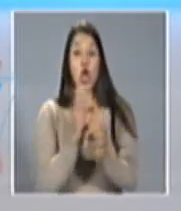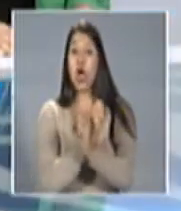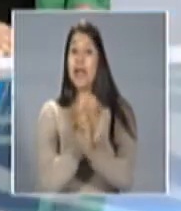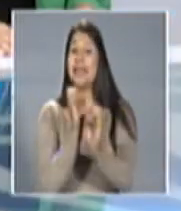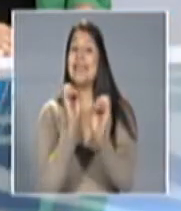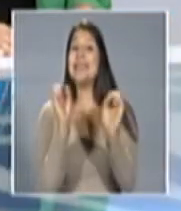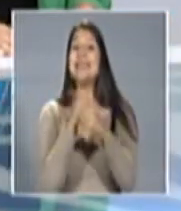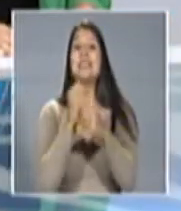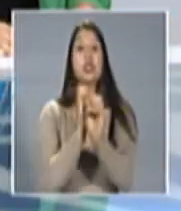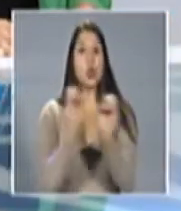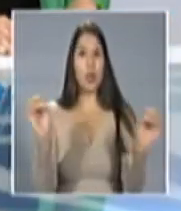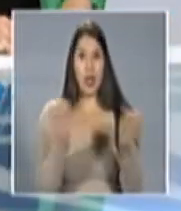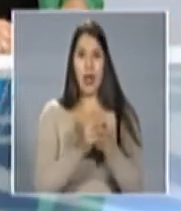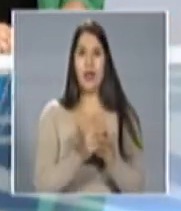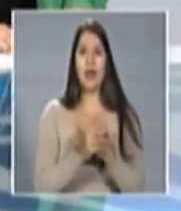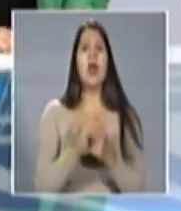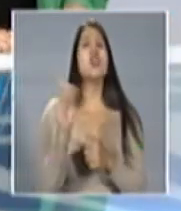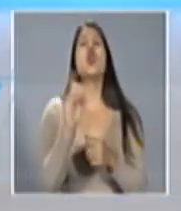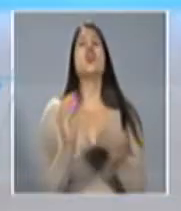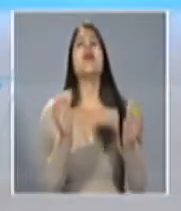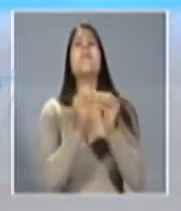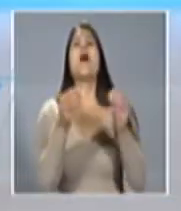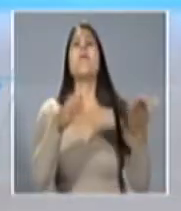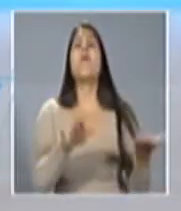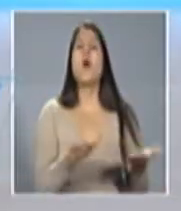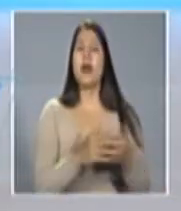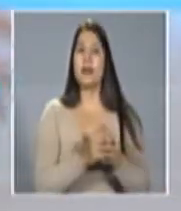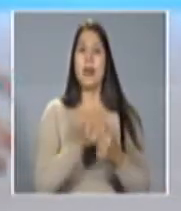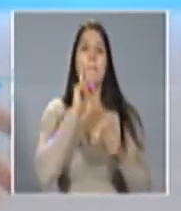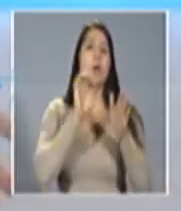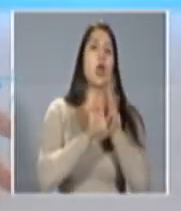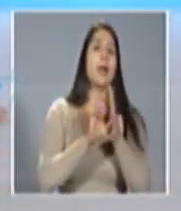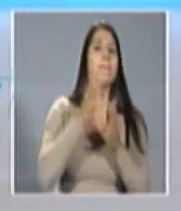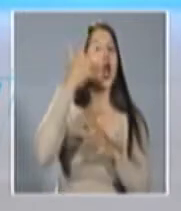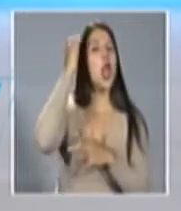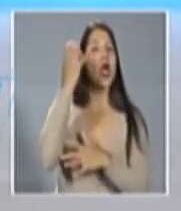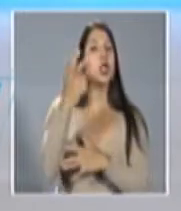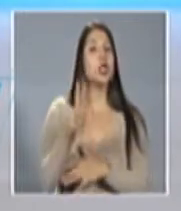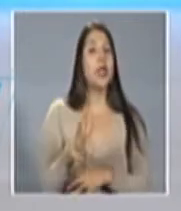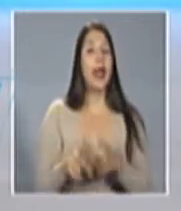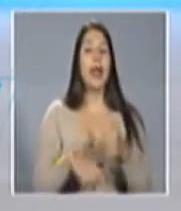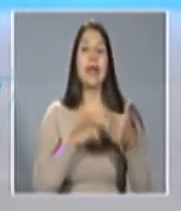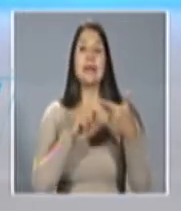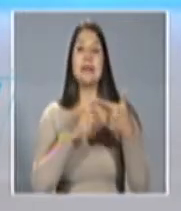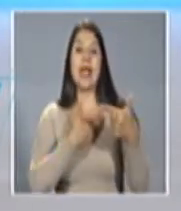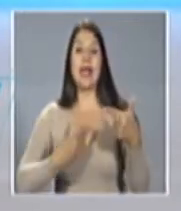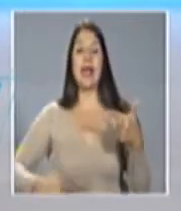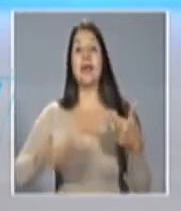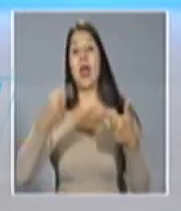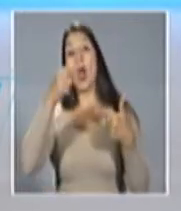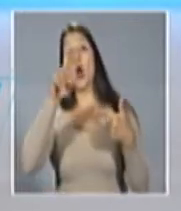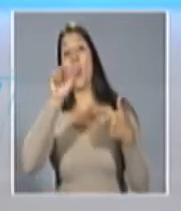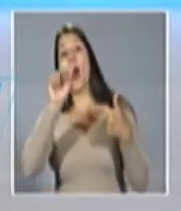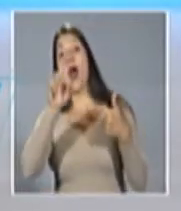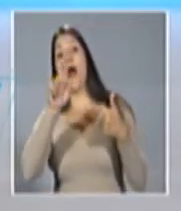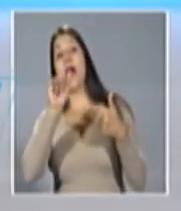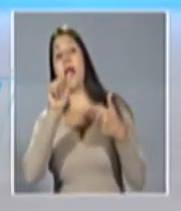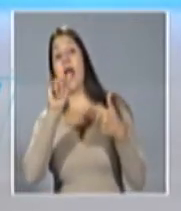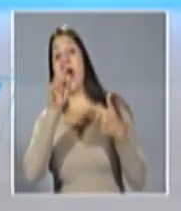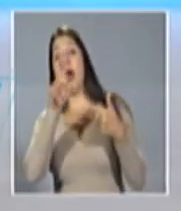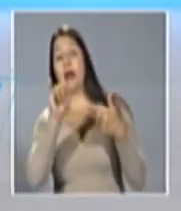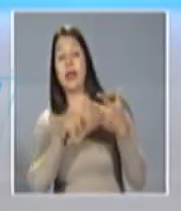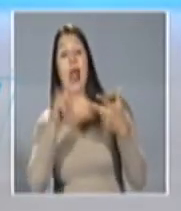habiendo más cantidad de homicidios son casi que siempre los mismos, ¿verdad? Son los lugares, por ejemplo, la León 13, en el caso de Heredia Guararí, en el caso de